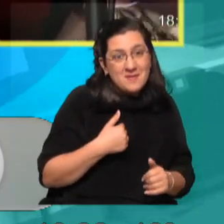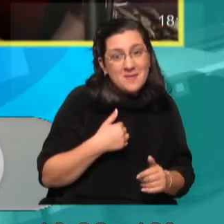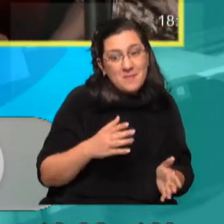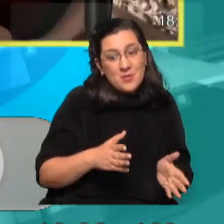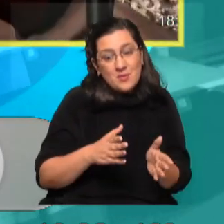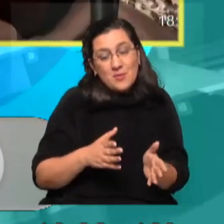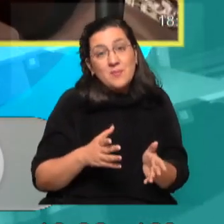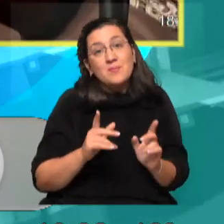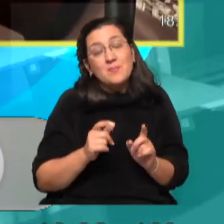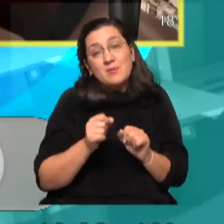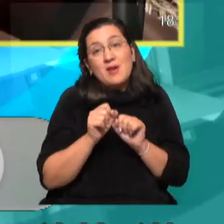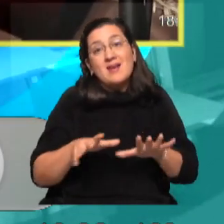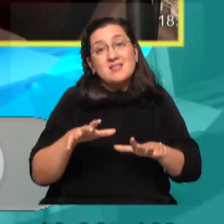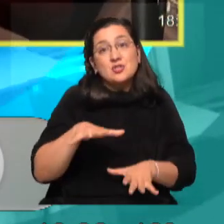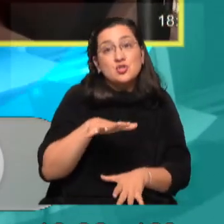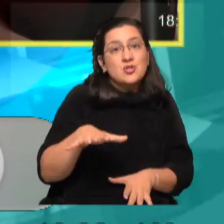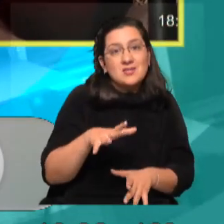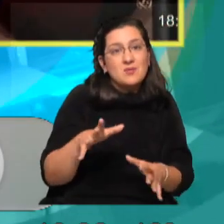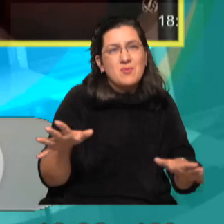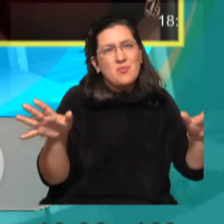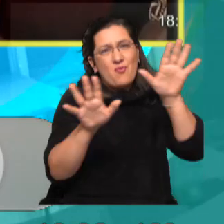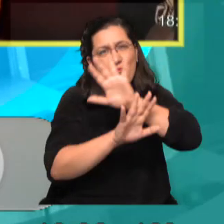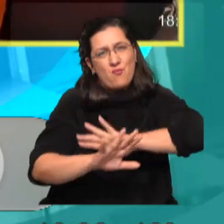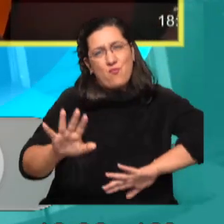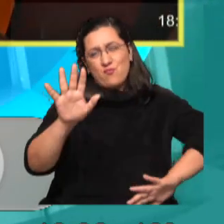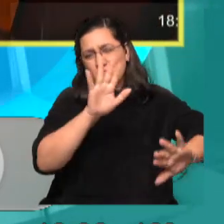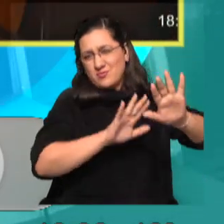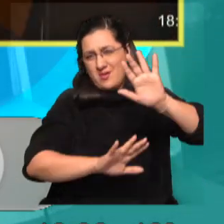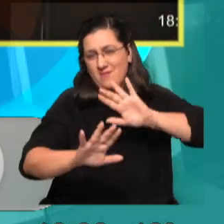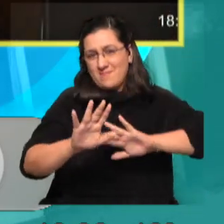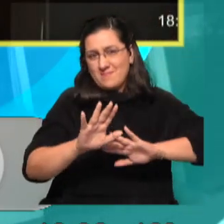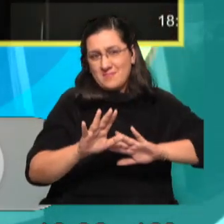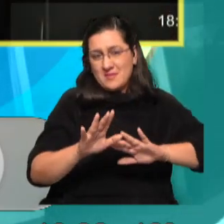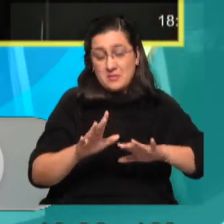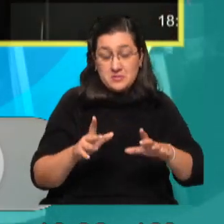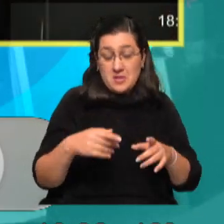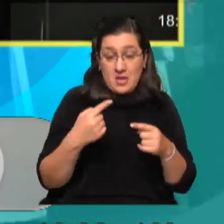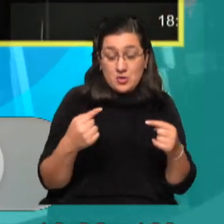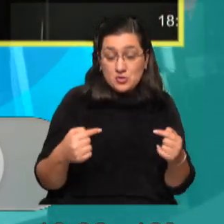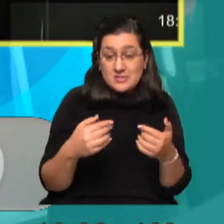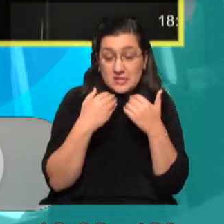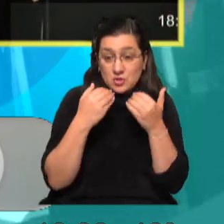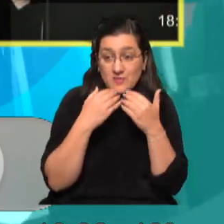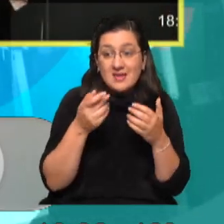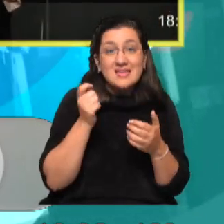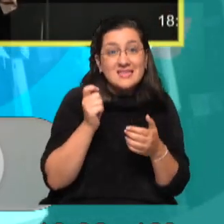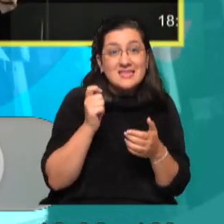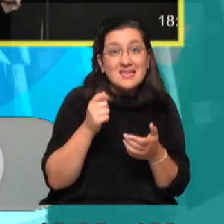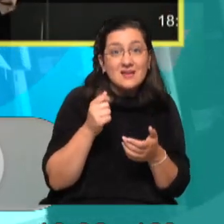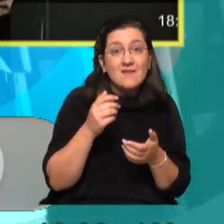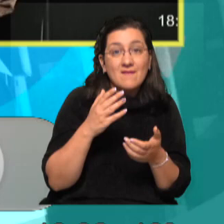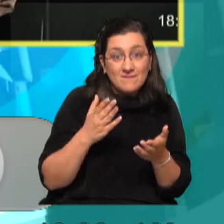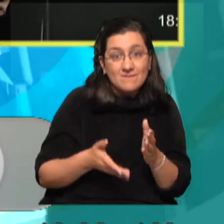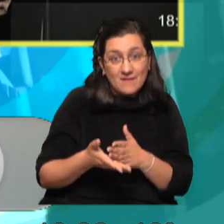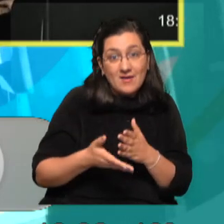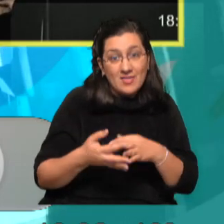Como las redes sociales también tienen eso, que es como muy confuso todo y generan como una marea de cosas que no sabes quién está realmente, quién va a ir a un toque,